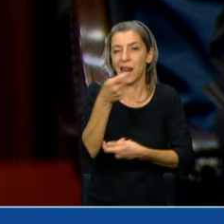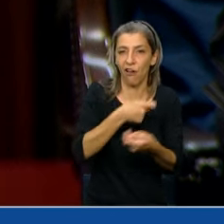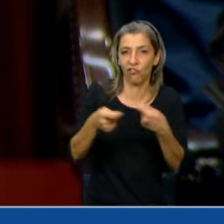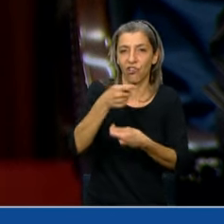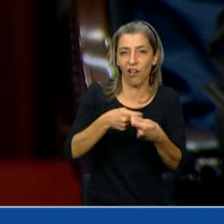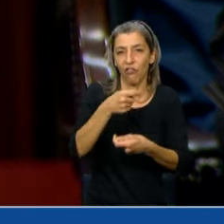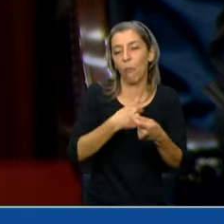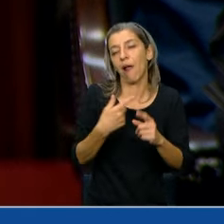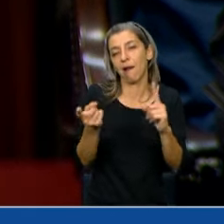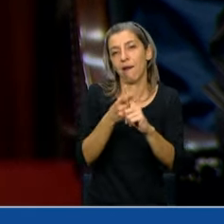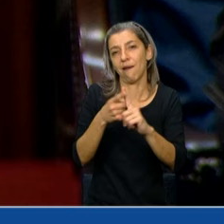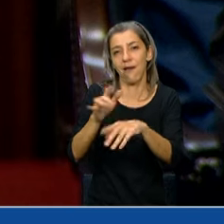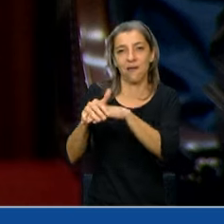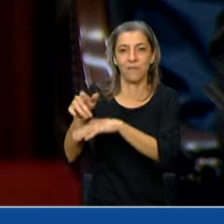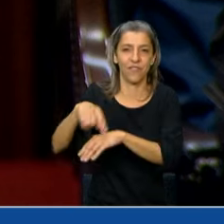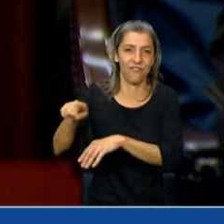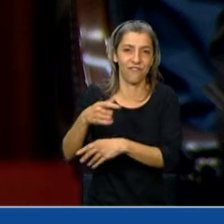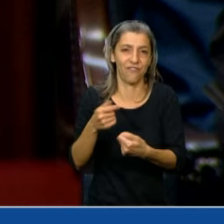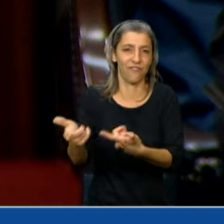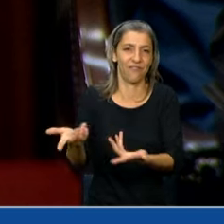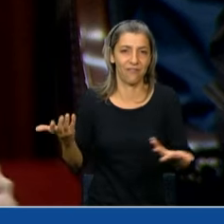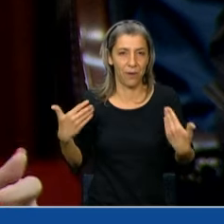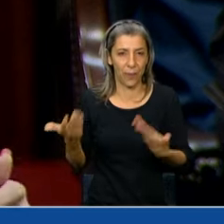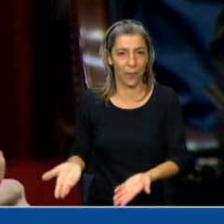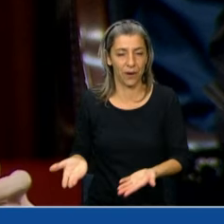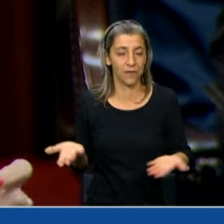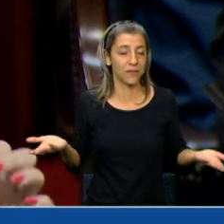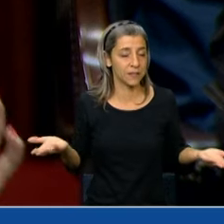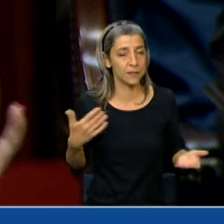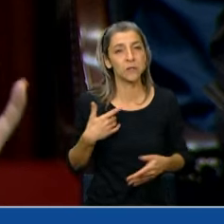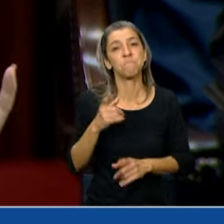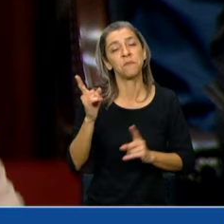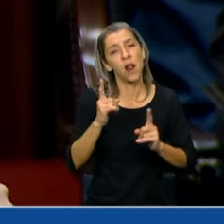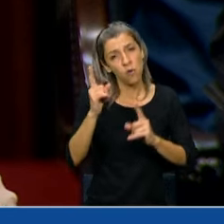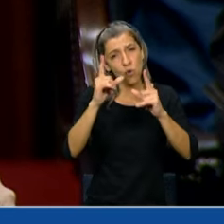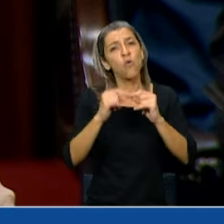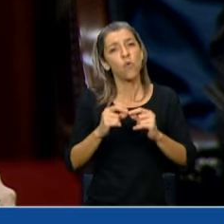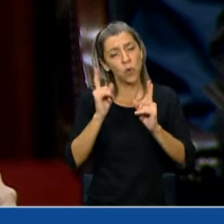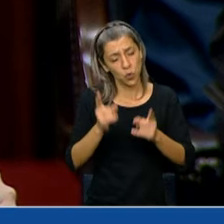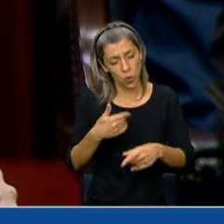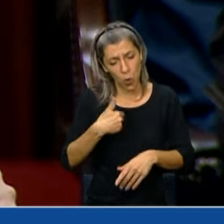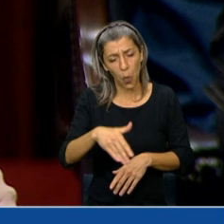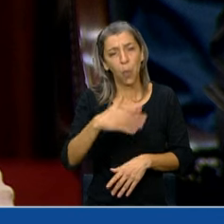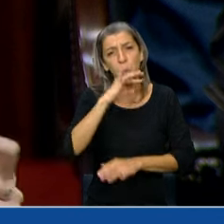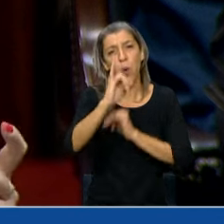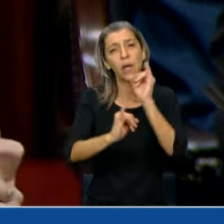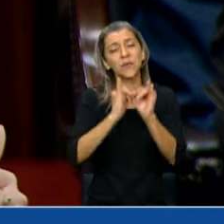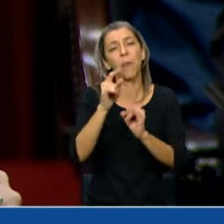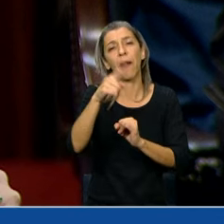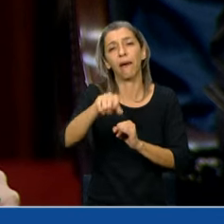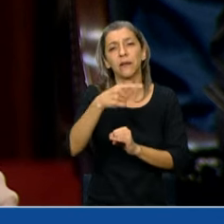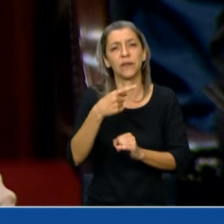para algunos amigos pero para referirme brevemente algunos de los números que demuestran la